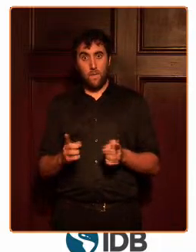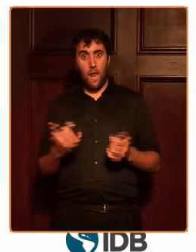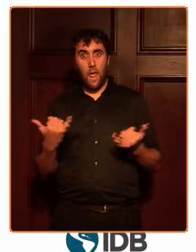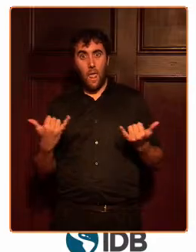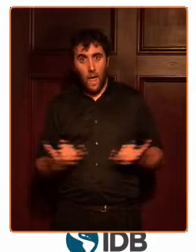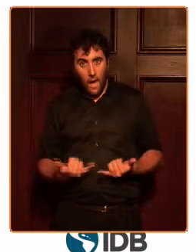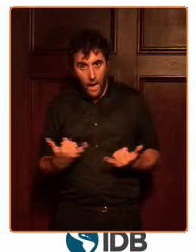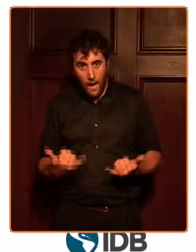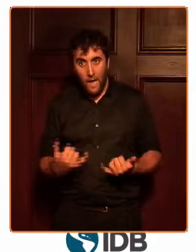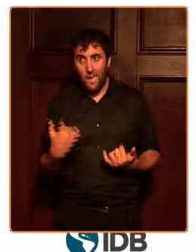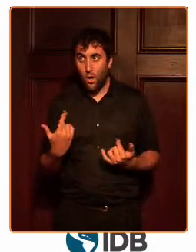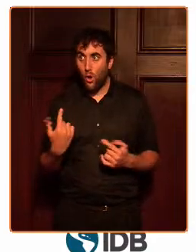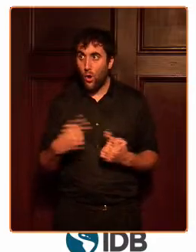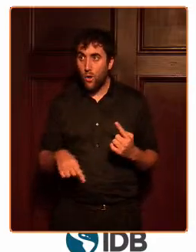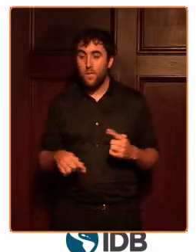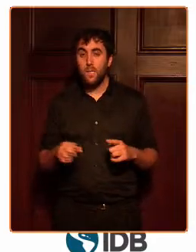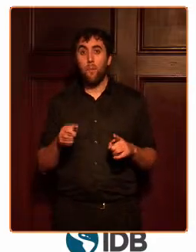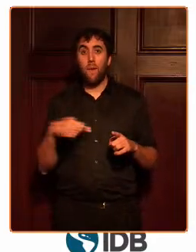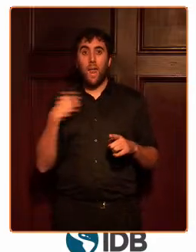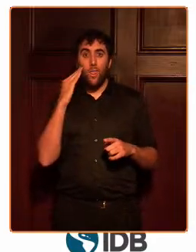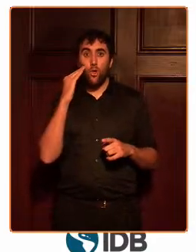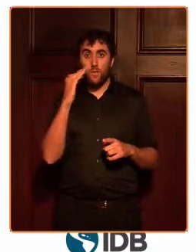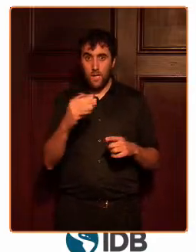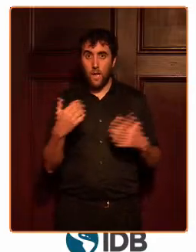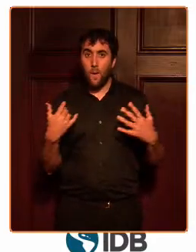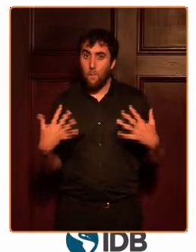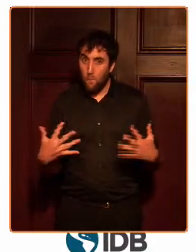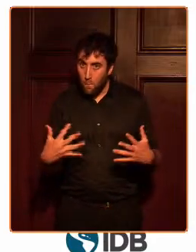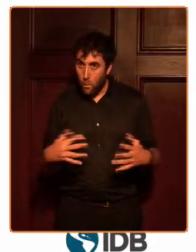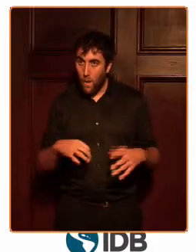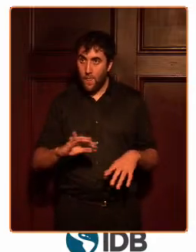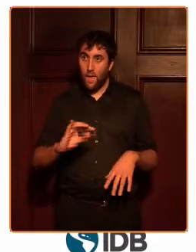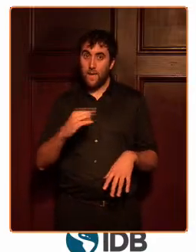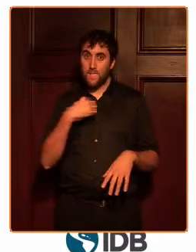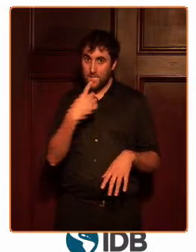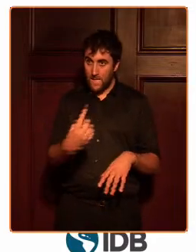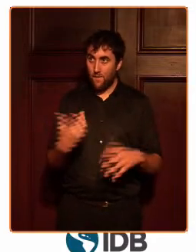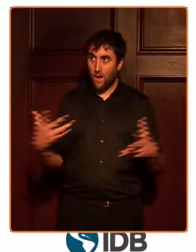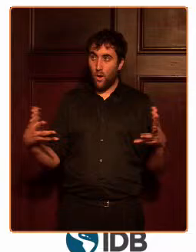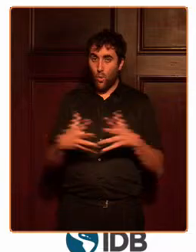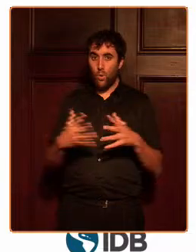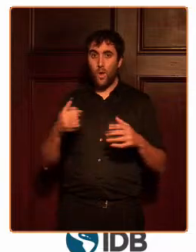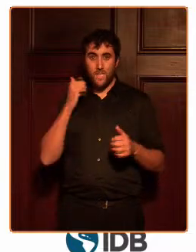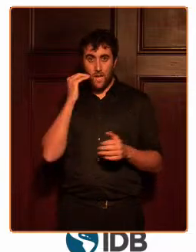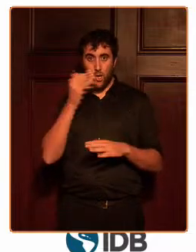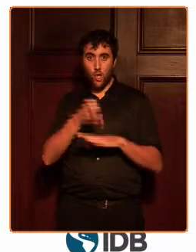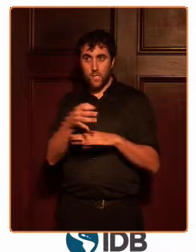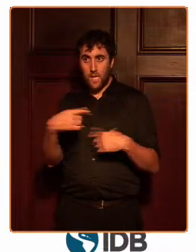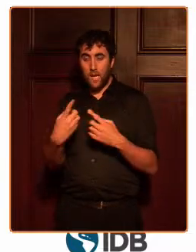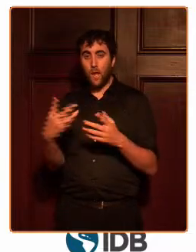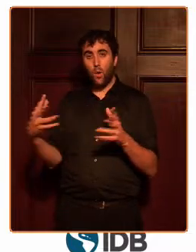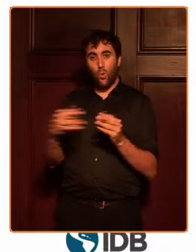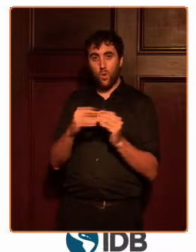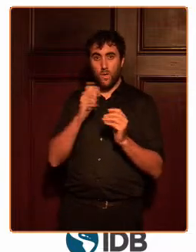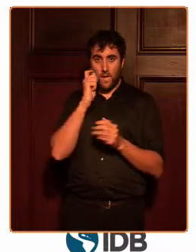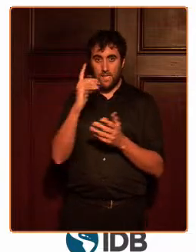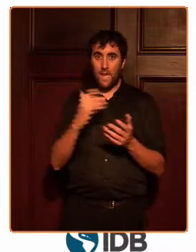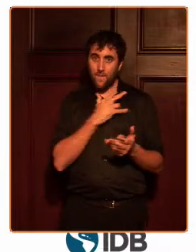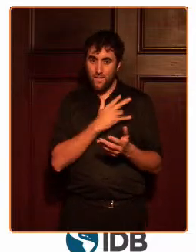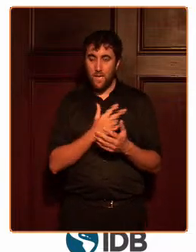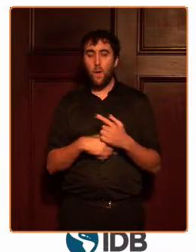las condiciones para que los docentes lo puedan usar de forma efectiva y cuando se tiene siempre en